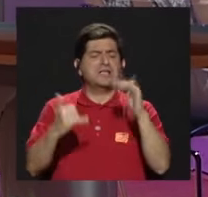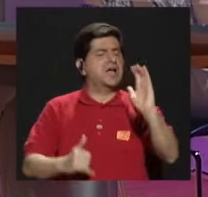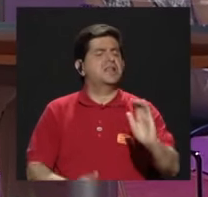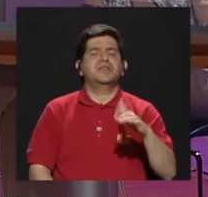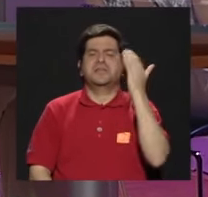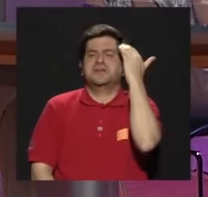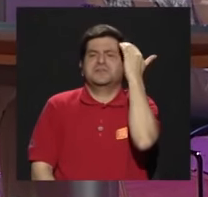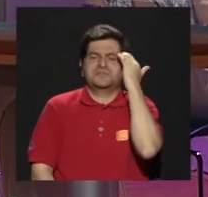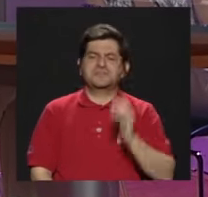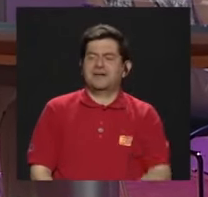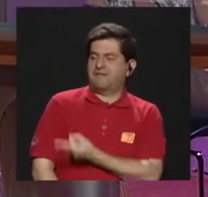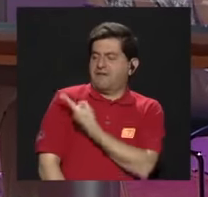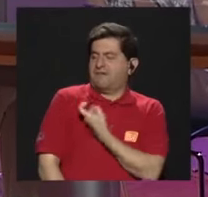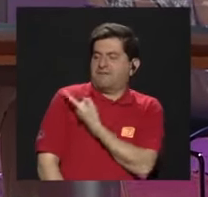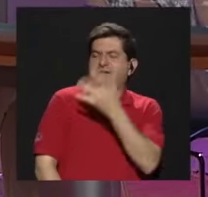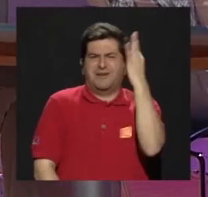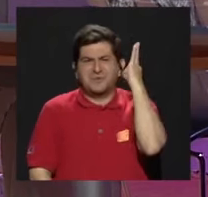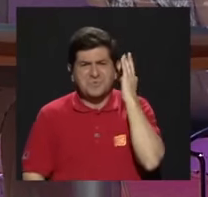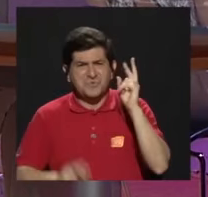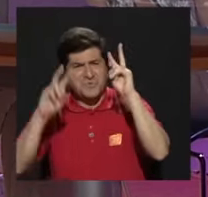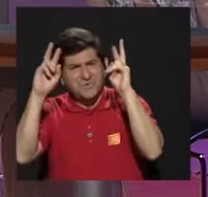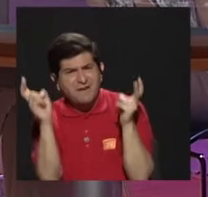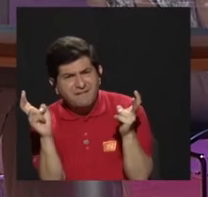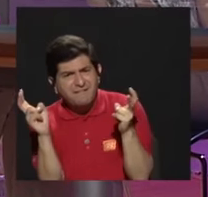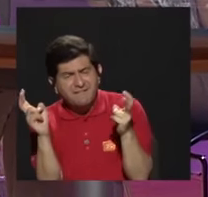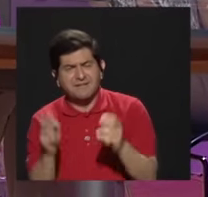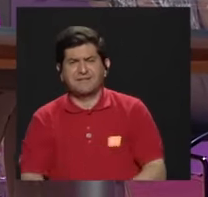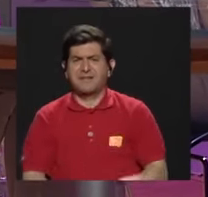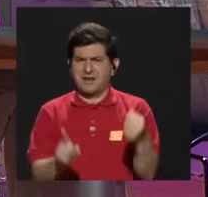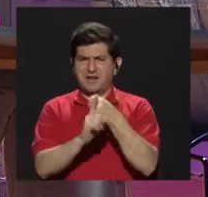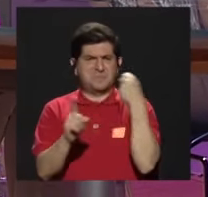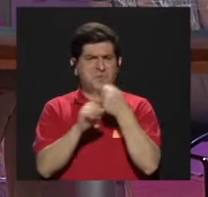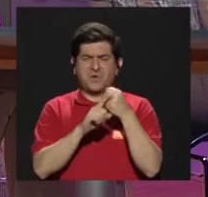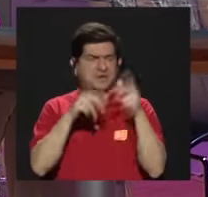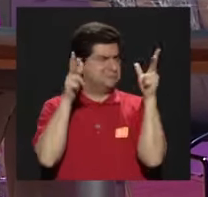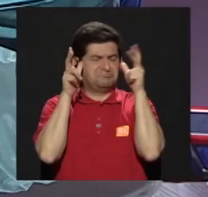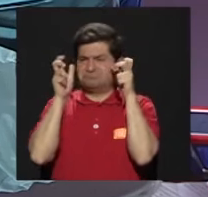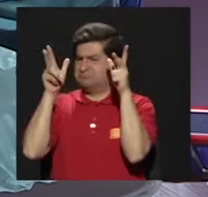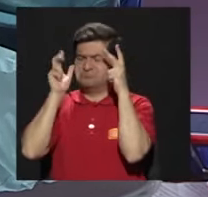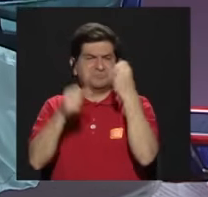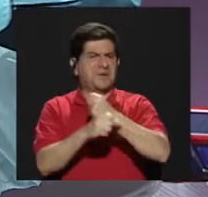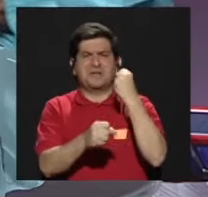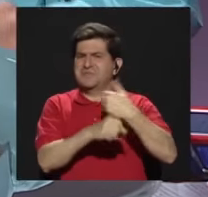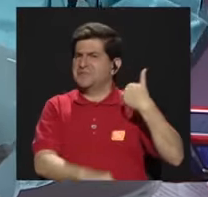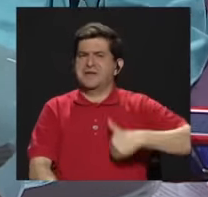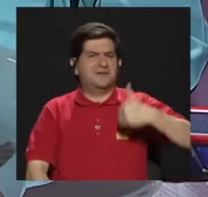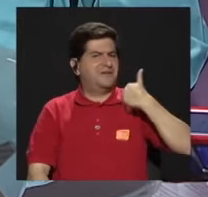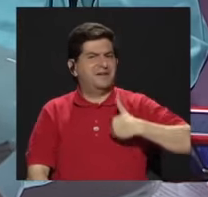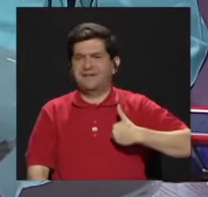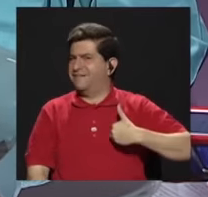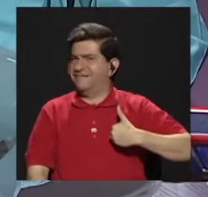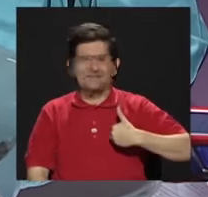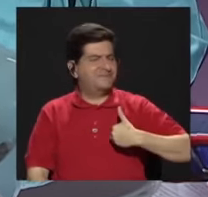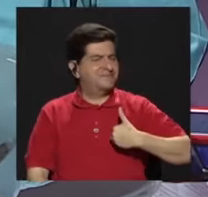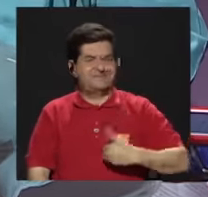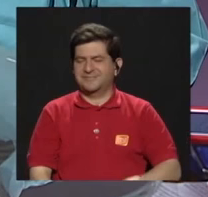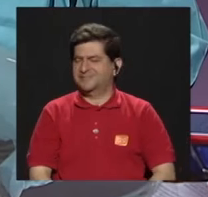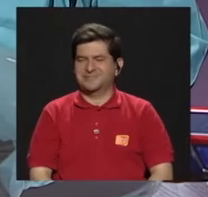mujeres. Entonces yo creo que por ahí la violencia nosotros no la percibimos. Cuando trabajamos con los hombres no percibimos la violencia.